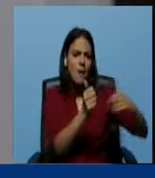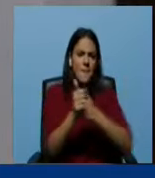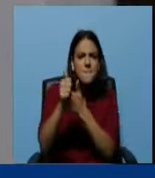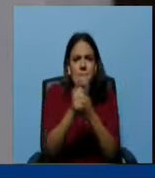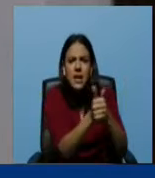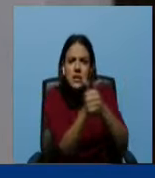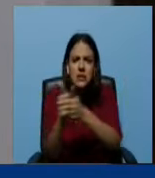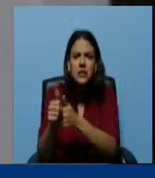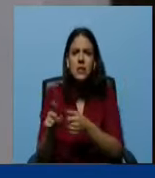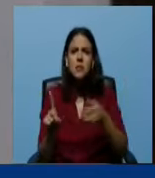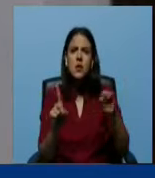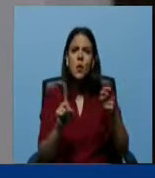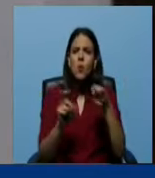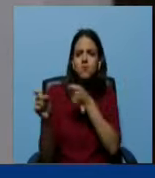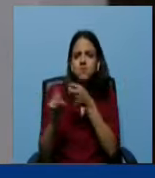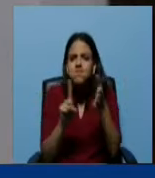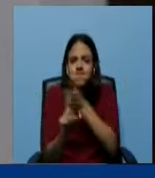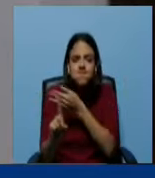y cuántas cosas más.